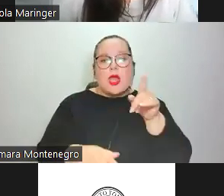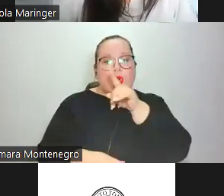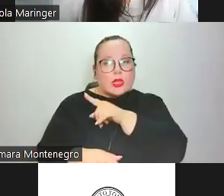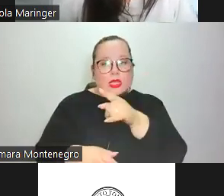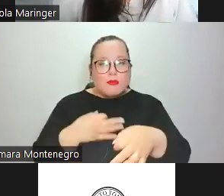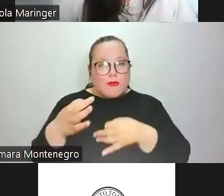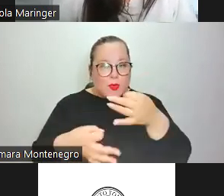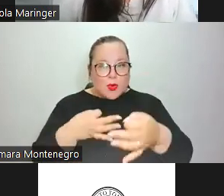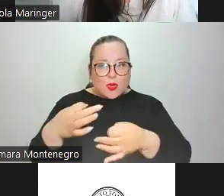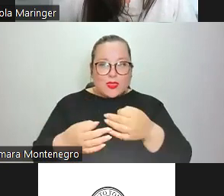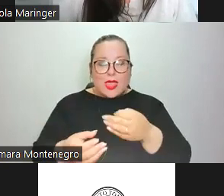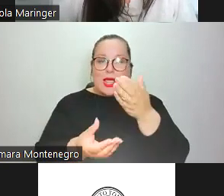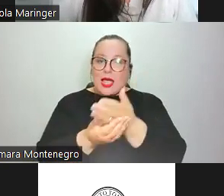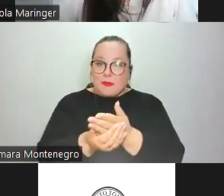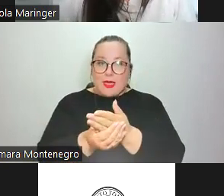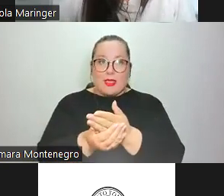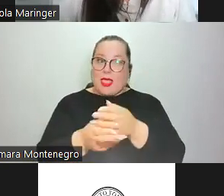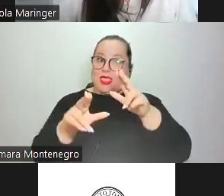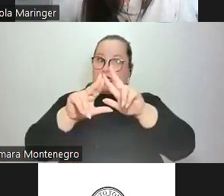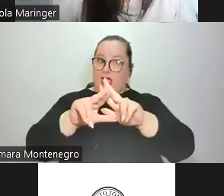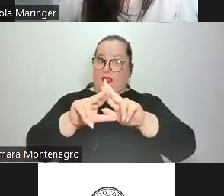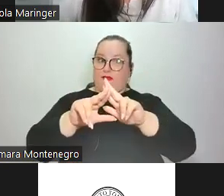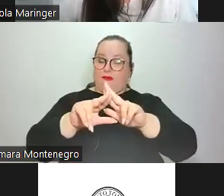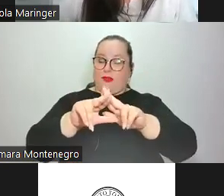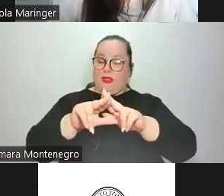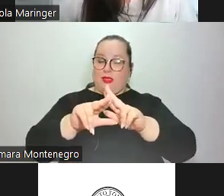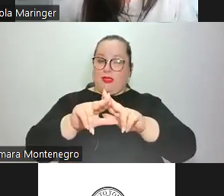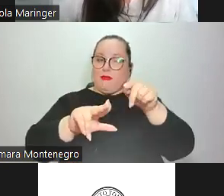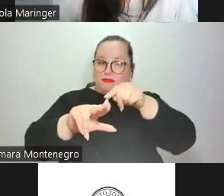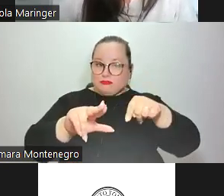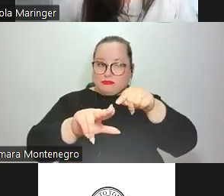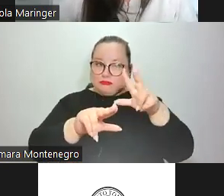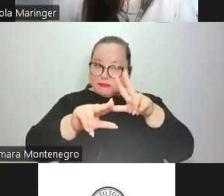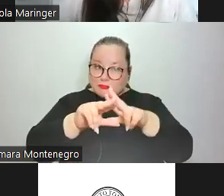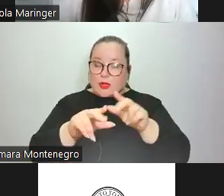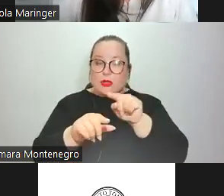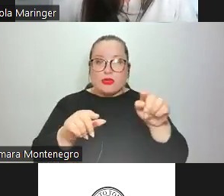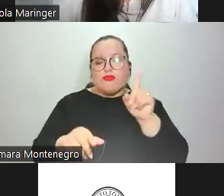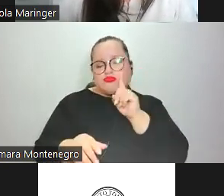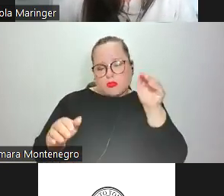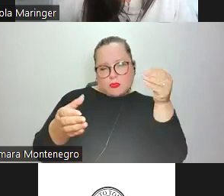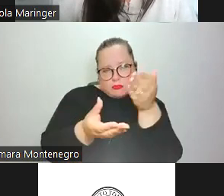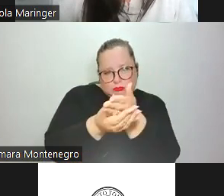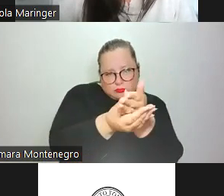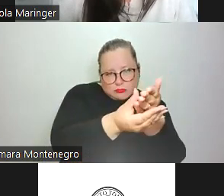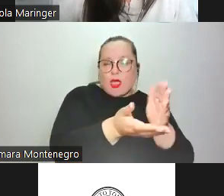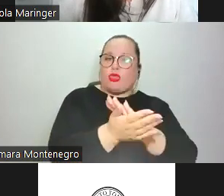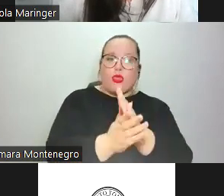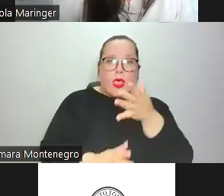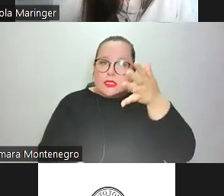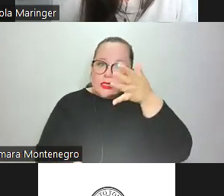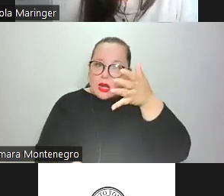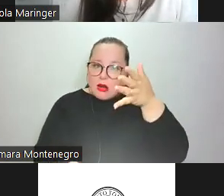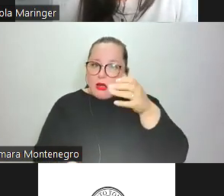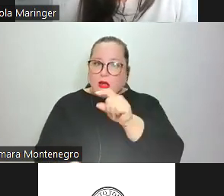compartir la carpeta de Drive, donde están el material de todas las charlas y más adelante van a tener acceso